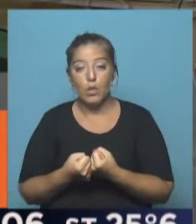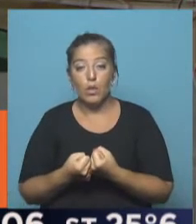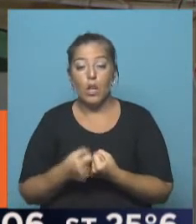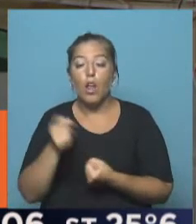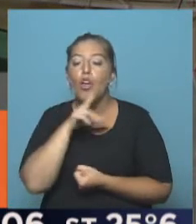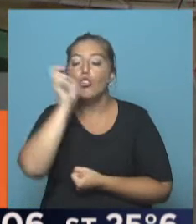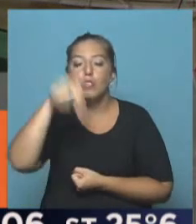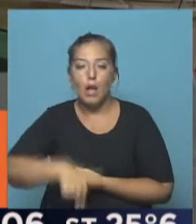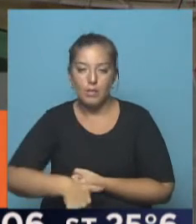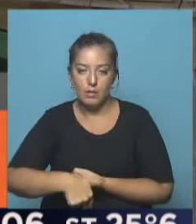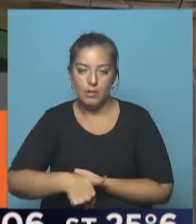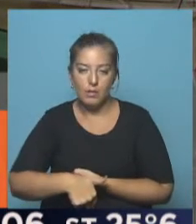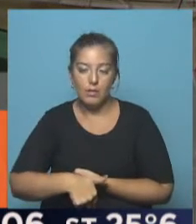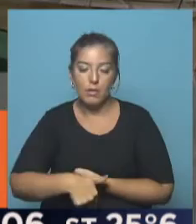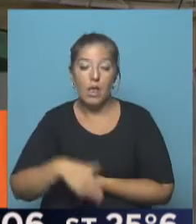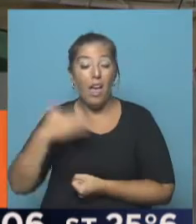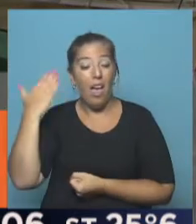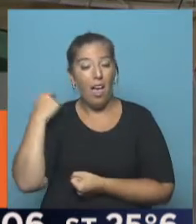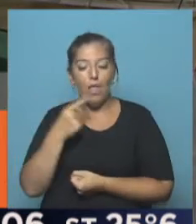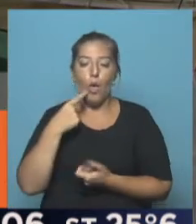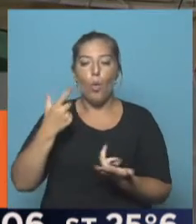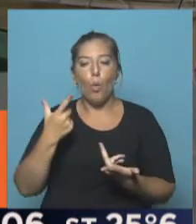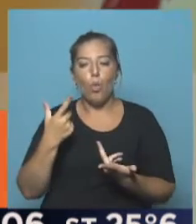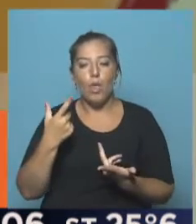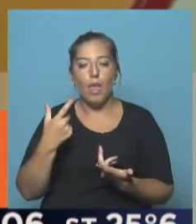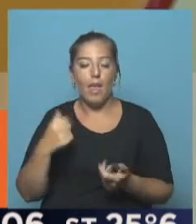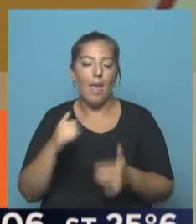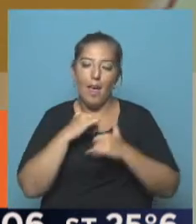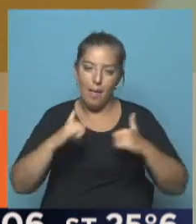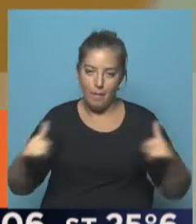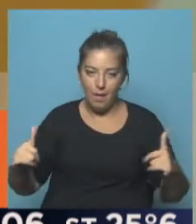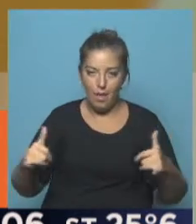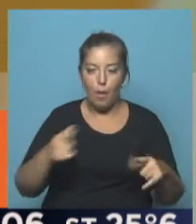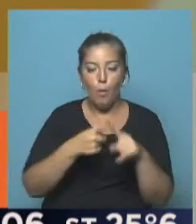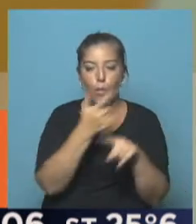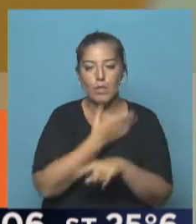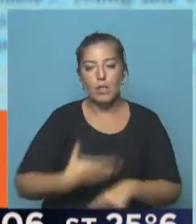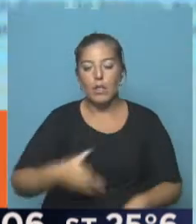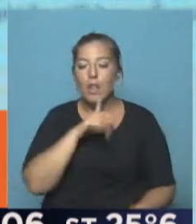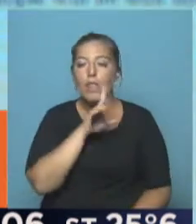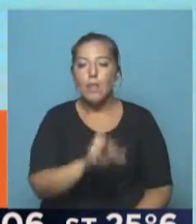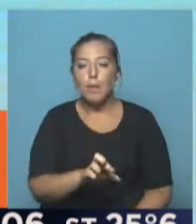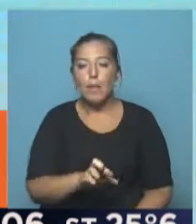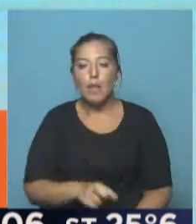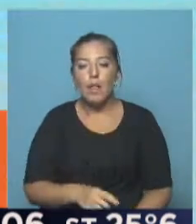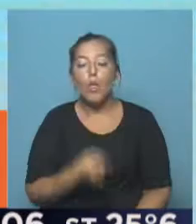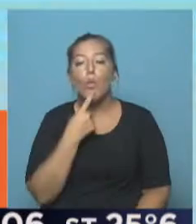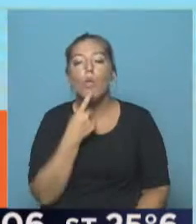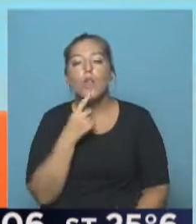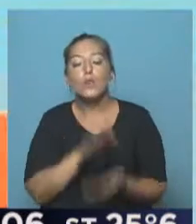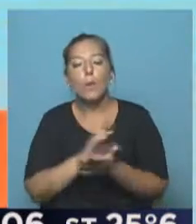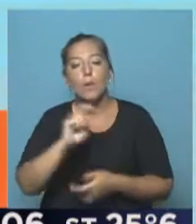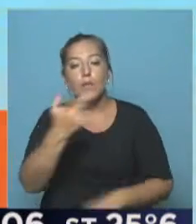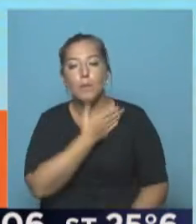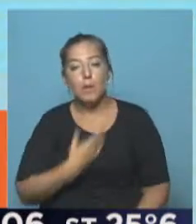OTAN, cosa que había sido puesta severamente en duda durante toda la campaña por el presidente Pero Trump. Pero la pregunta, Jorge, es, estamos hablando del